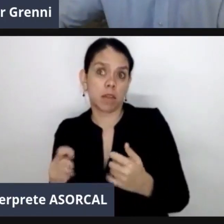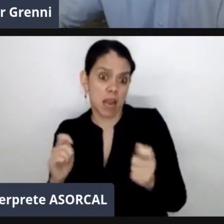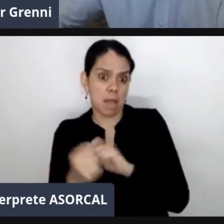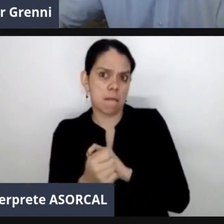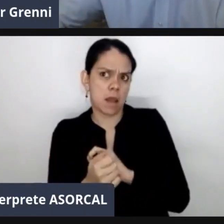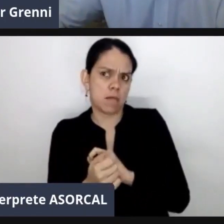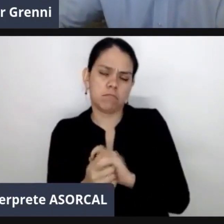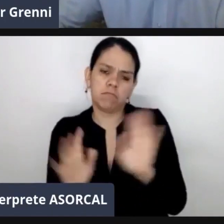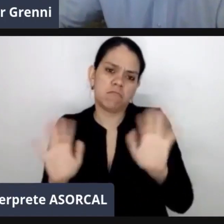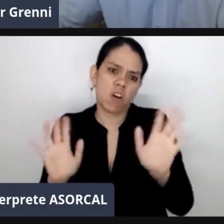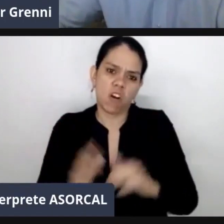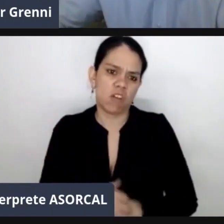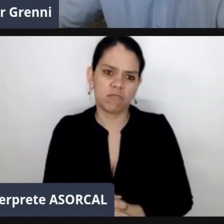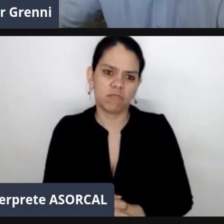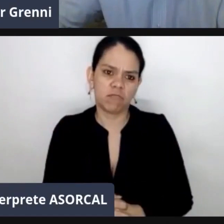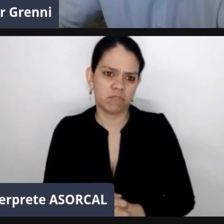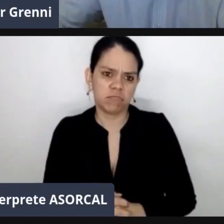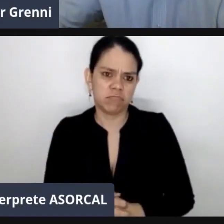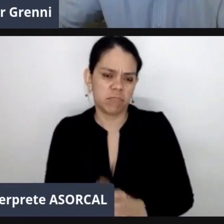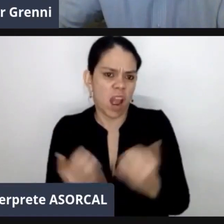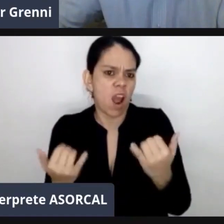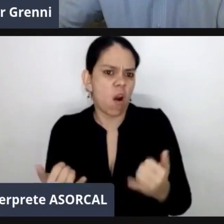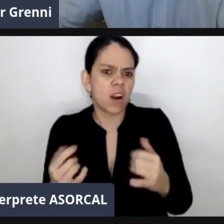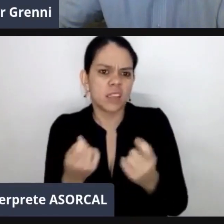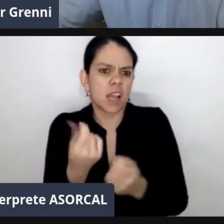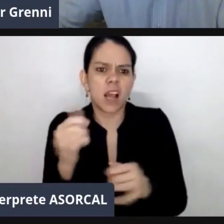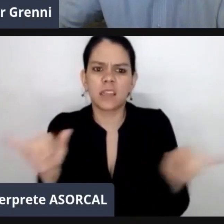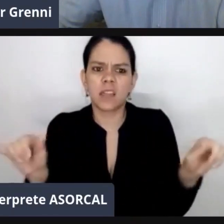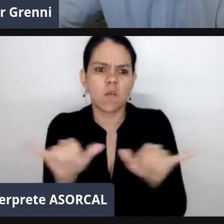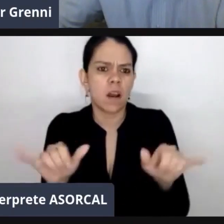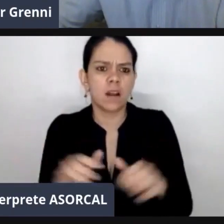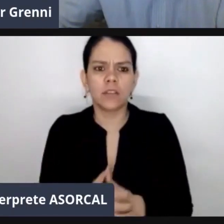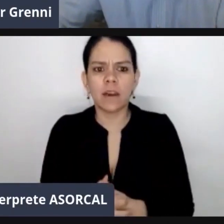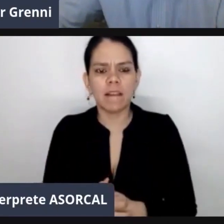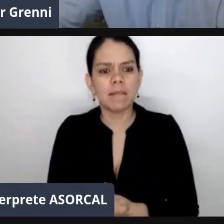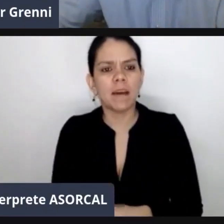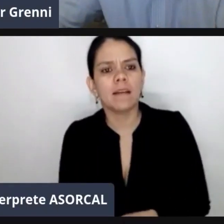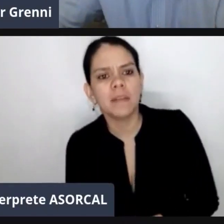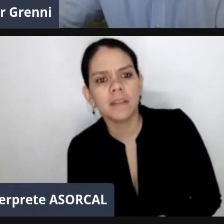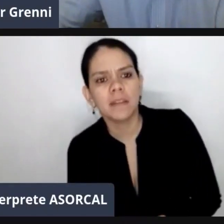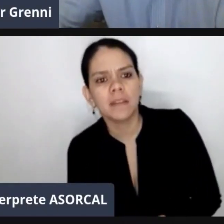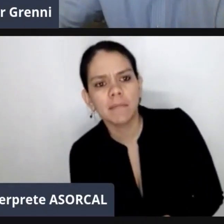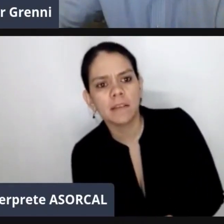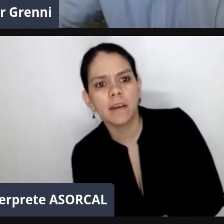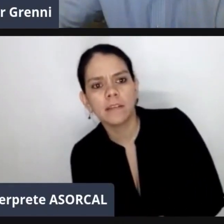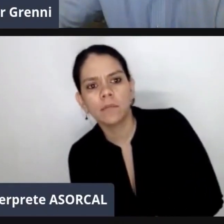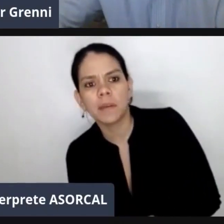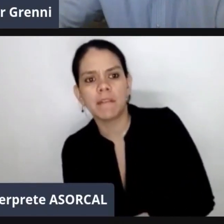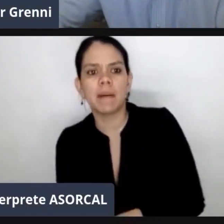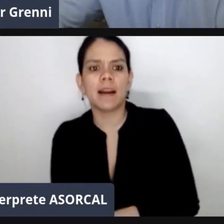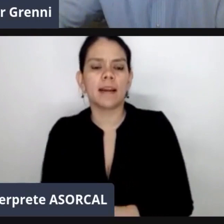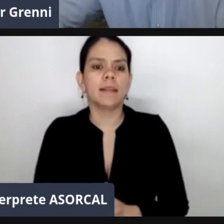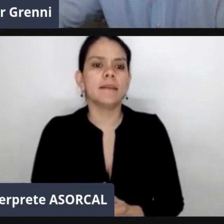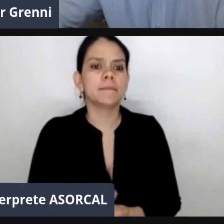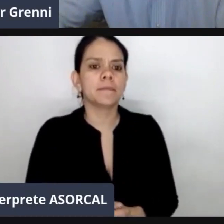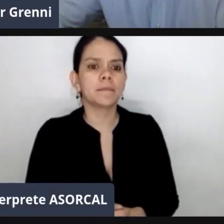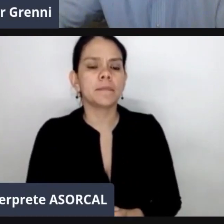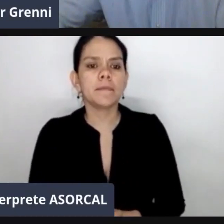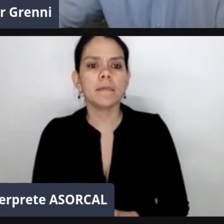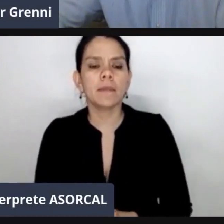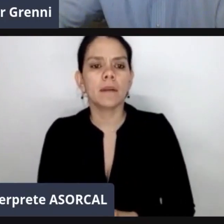fácil que antes, pero sin afectar las grandes propiedades. De hecho, el golpe de